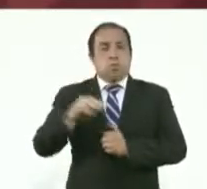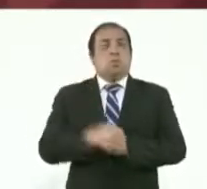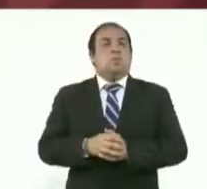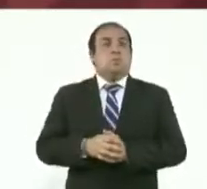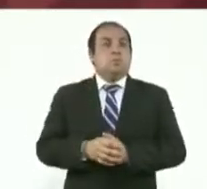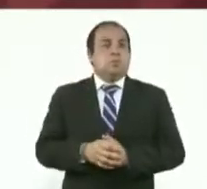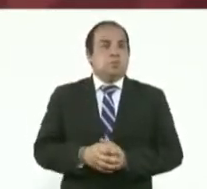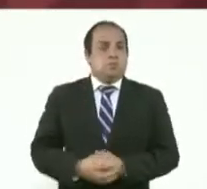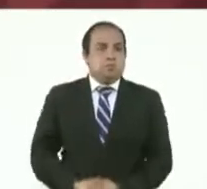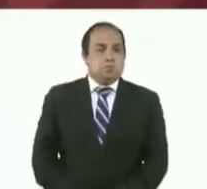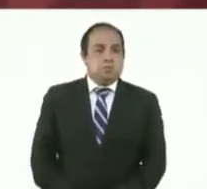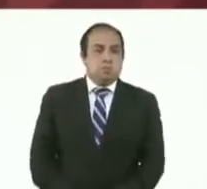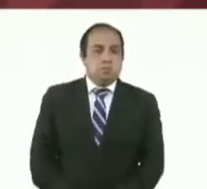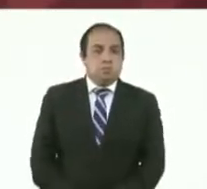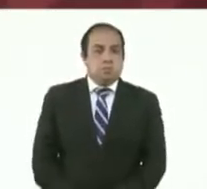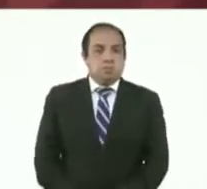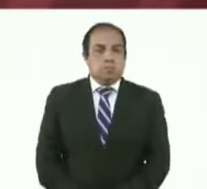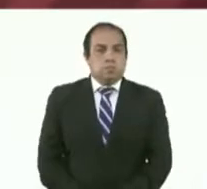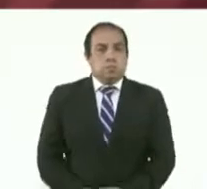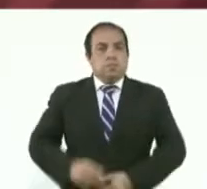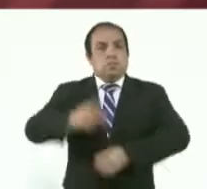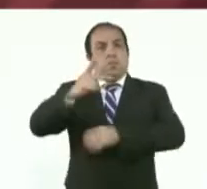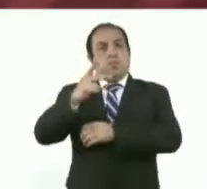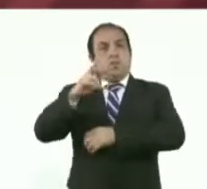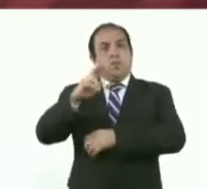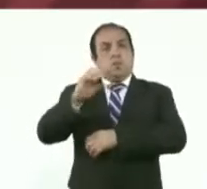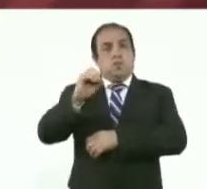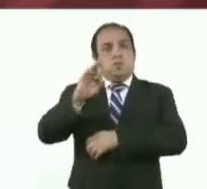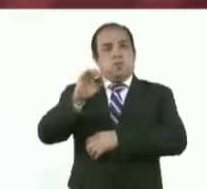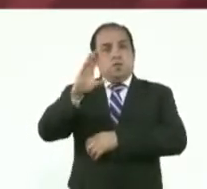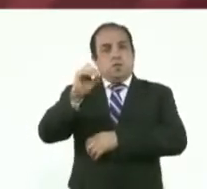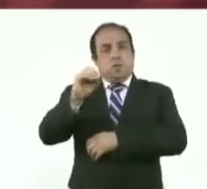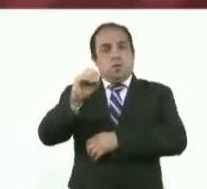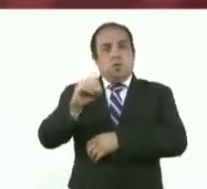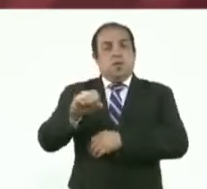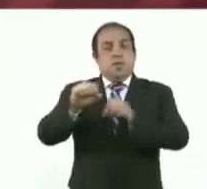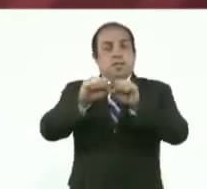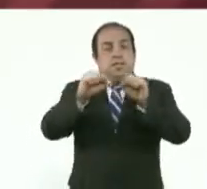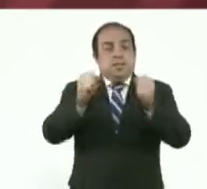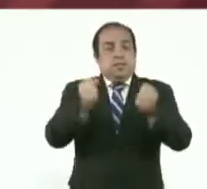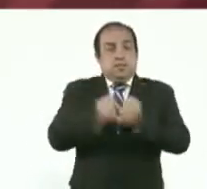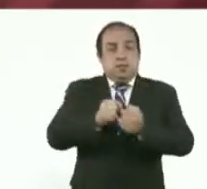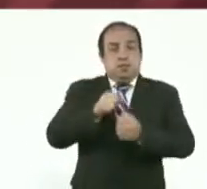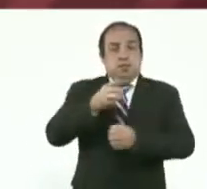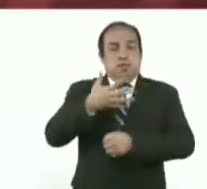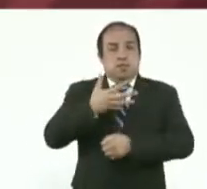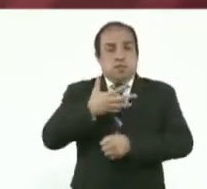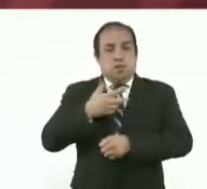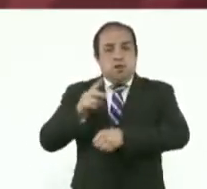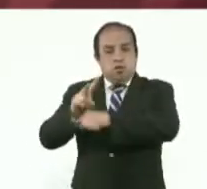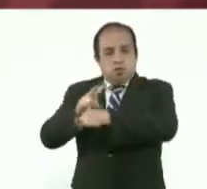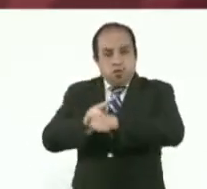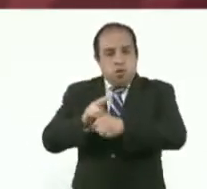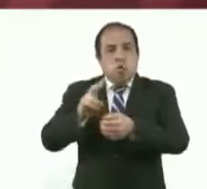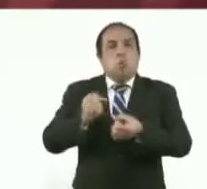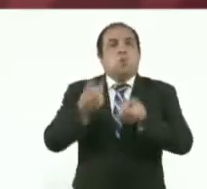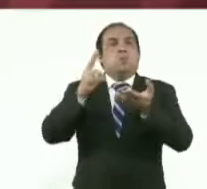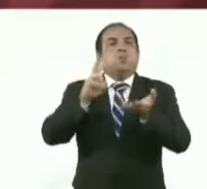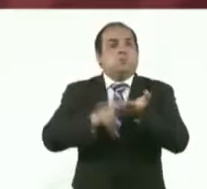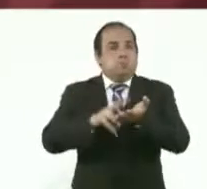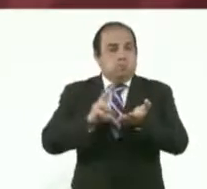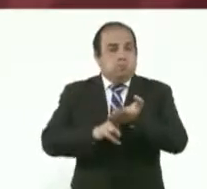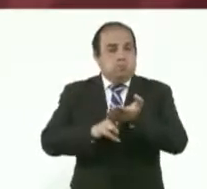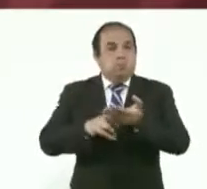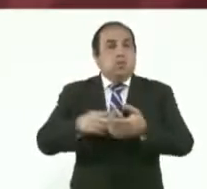Entonces, la Profeco tiene un sistema en donde está viendo cuáles son los precios de las